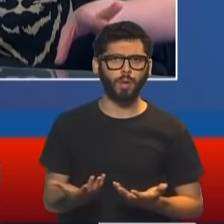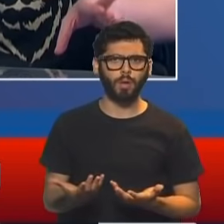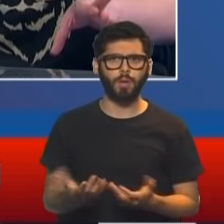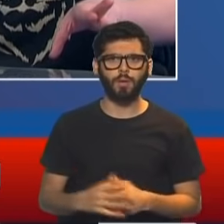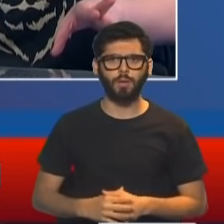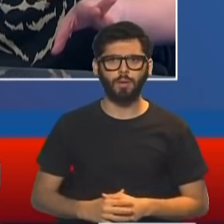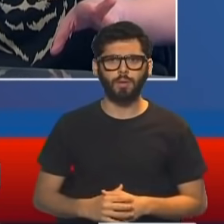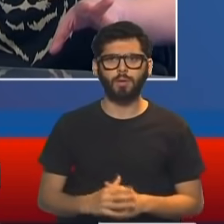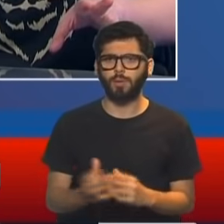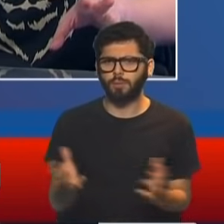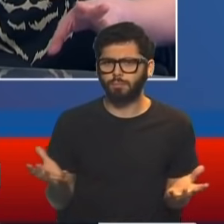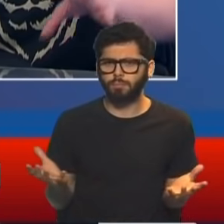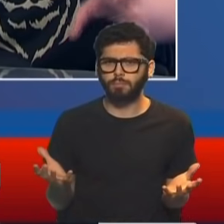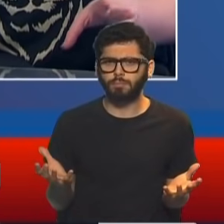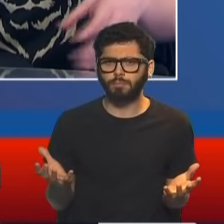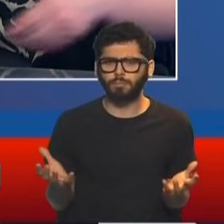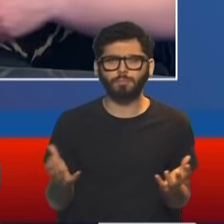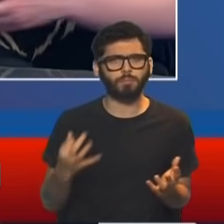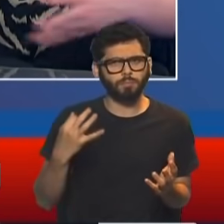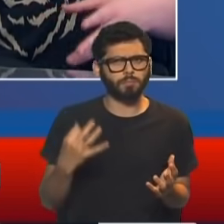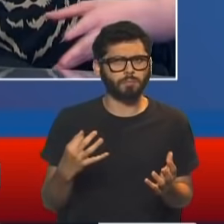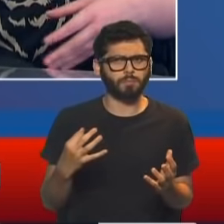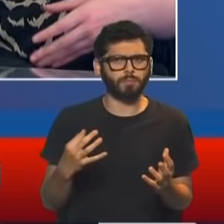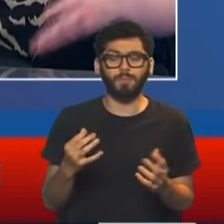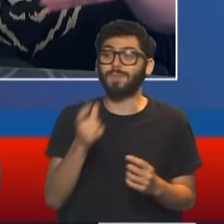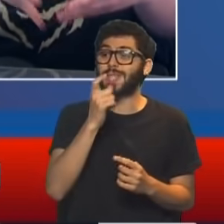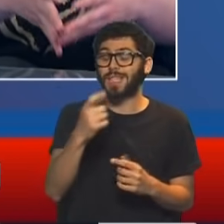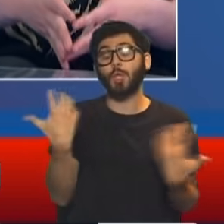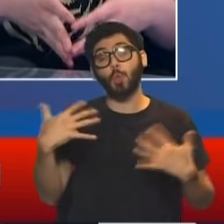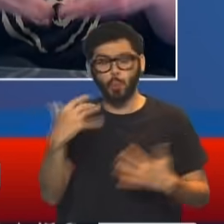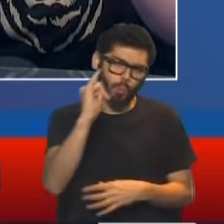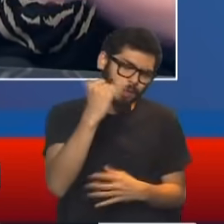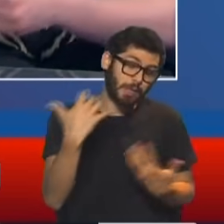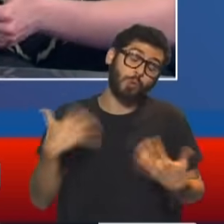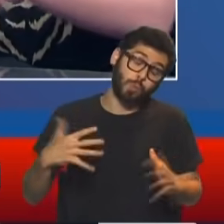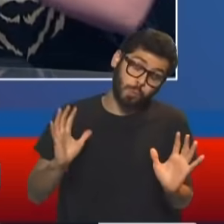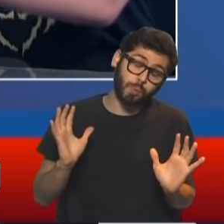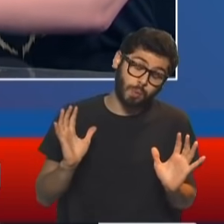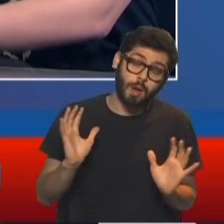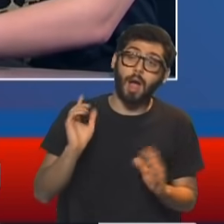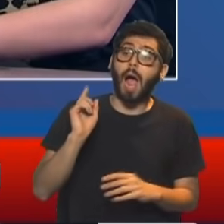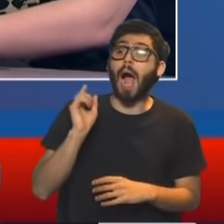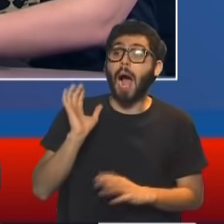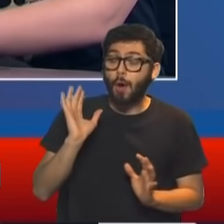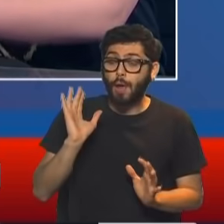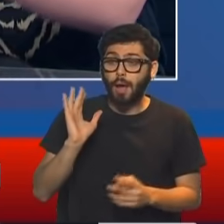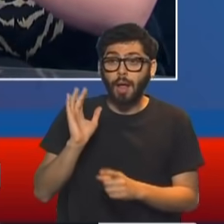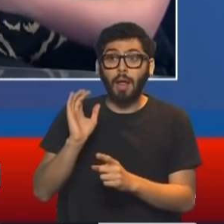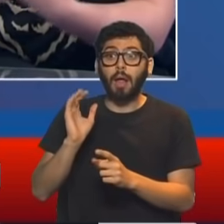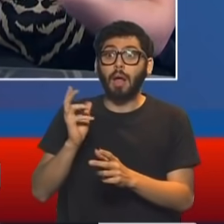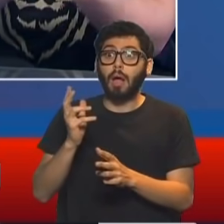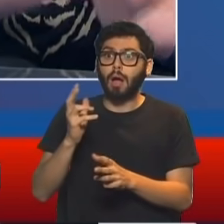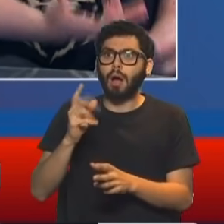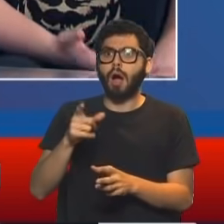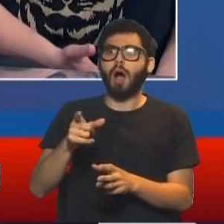estamos de acuerdo en lo que se dijo fue una barbaridad, pero de ahí a interpretarlo realmente como una amenaza o que